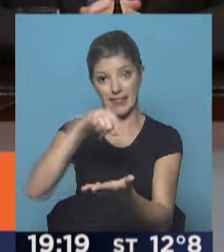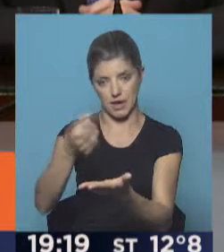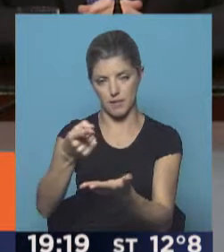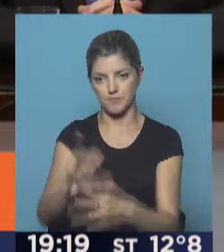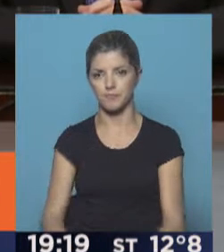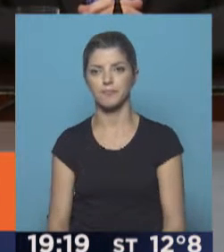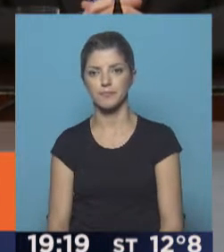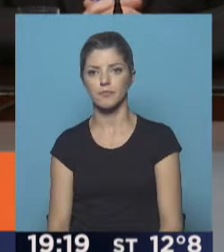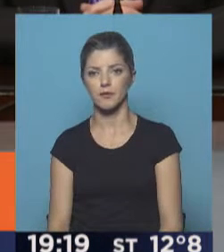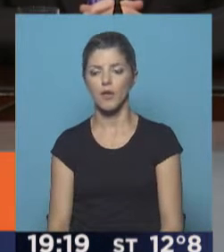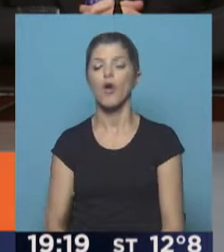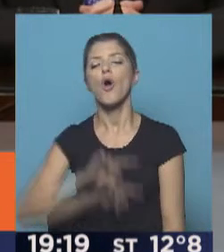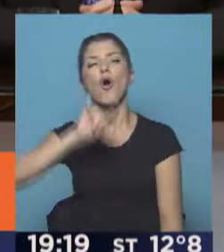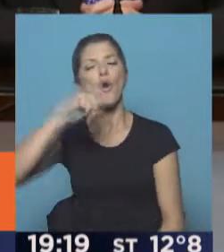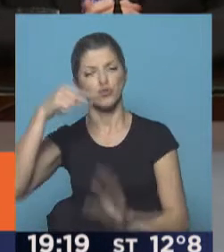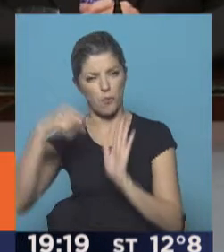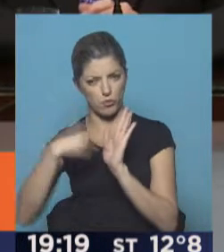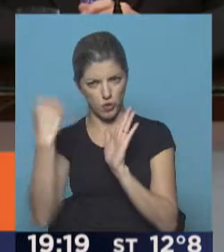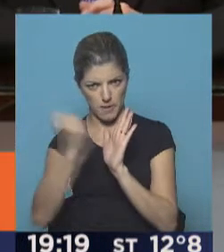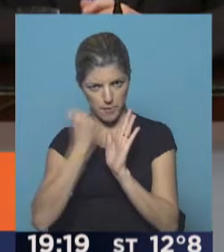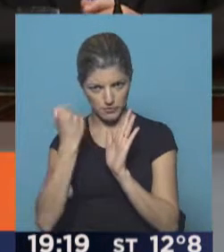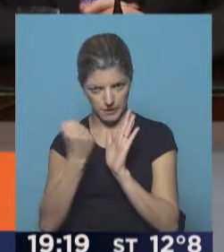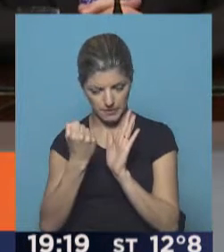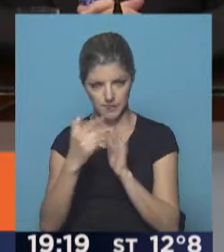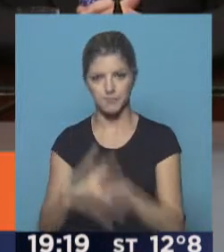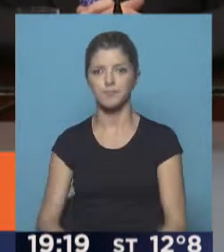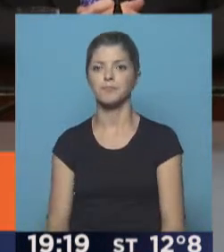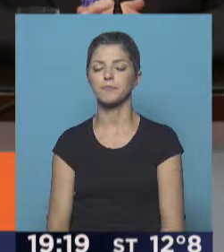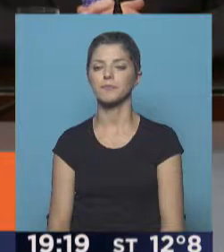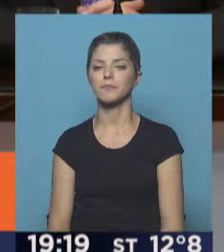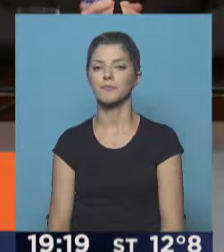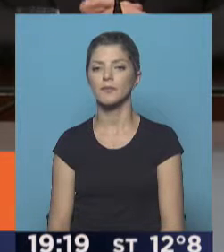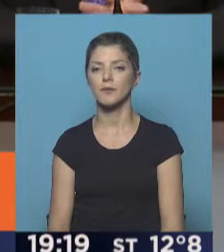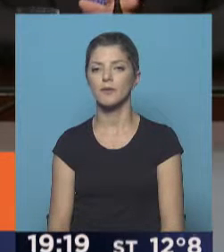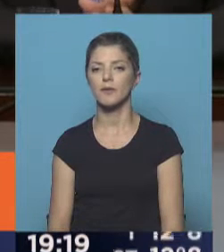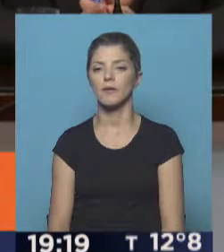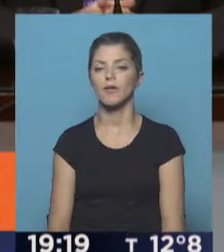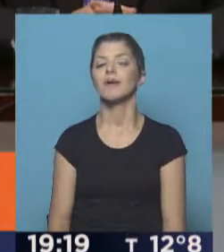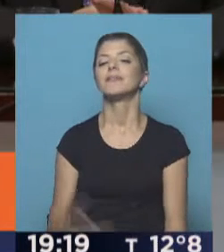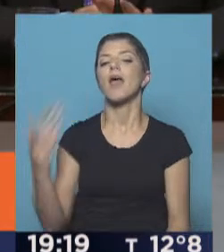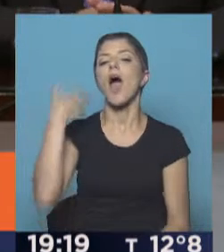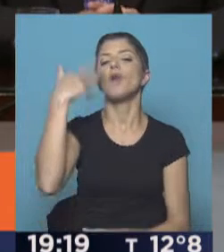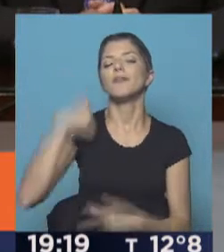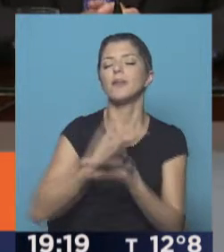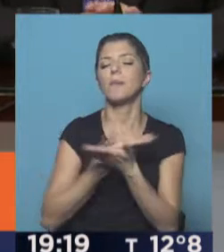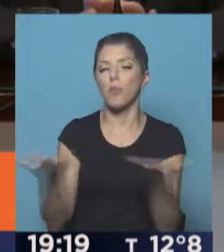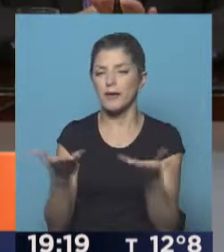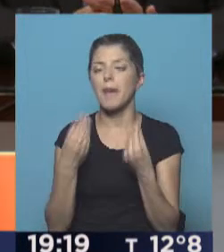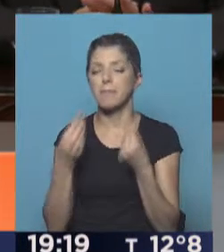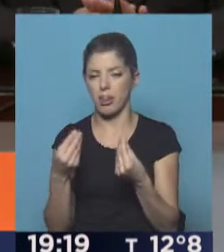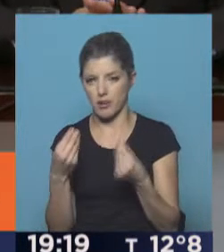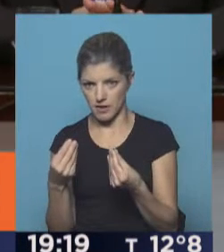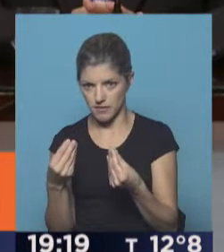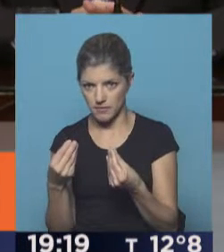el otro elemento que creo que es importante es que el concepto justamente de la audiencia pública lo que obliga es a una